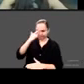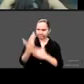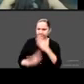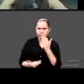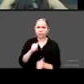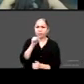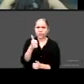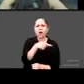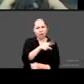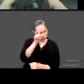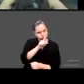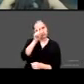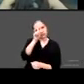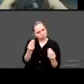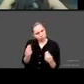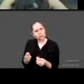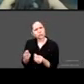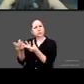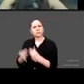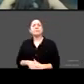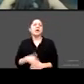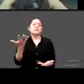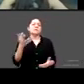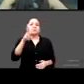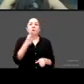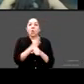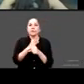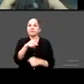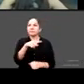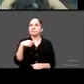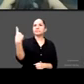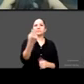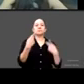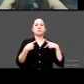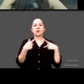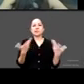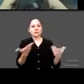tema de falta de herramientas, sino quizá también falta de decisión.